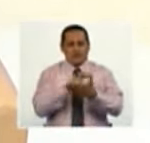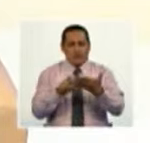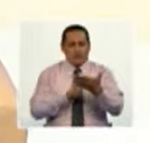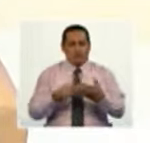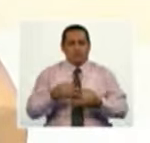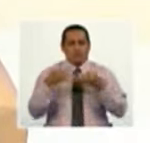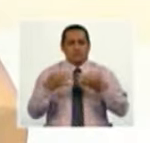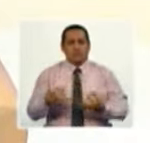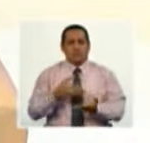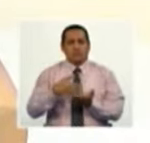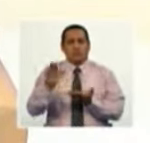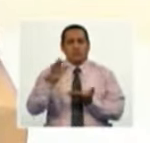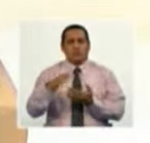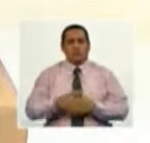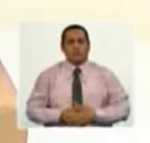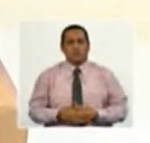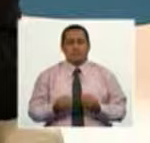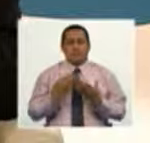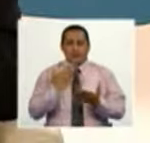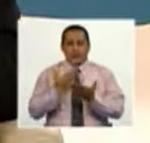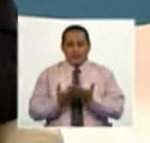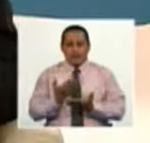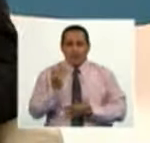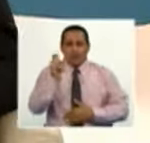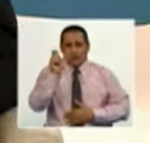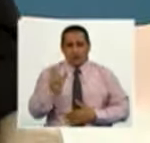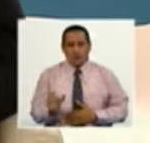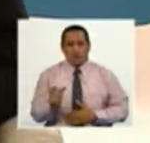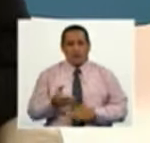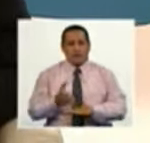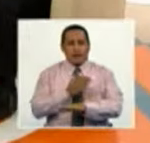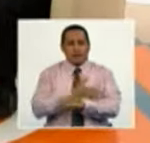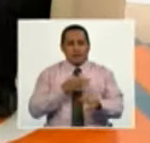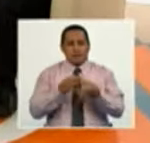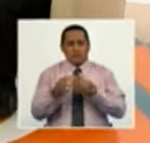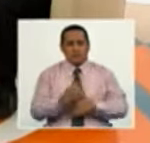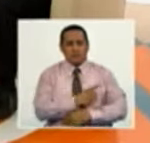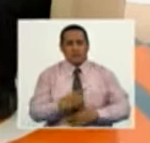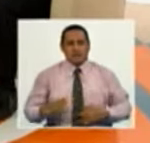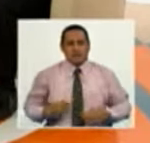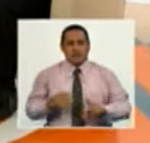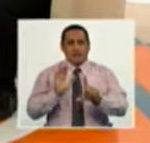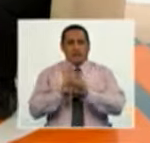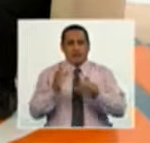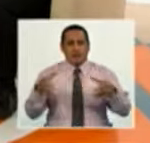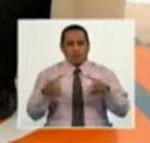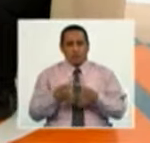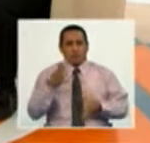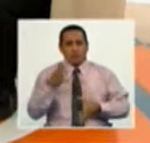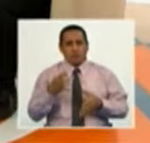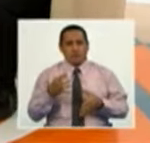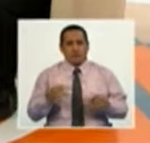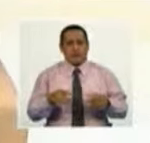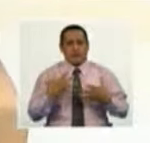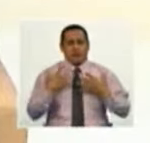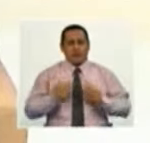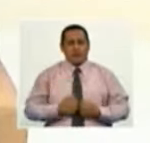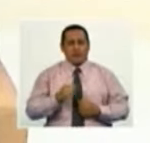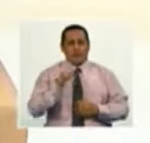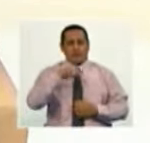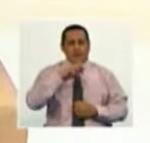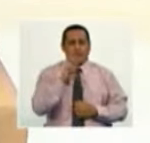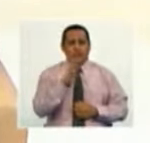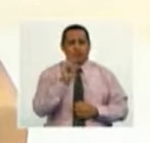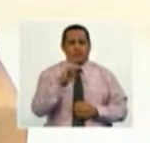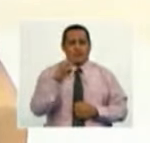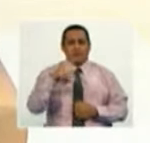expediente, adecuadamente despedido, ¿no? Muy bien, agradecemos mucho al doctor César Puntriano, él es director legal del área legal de